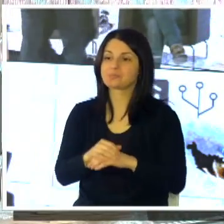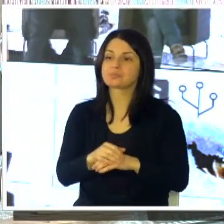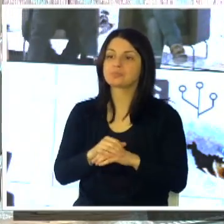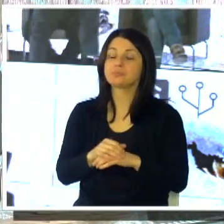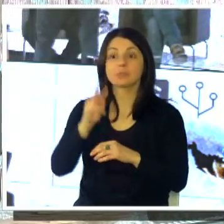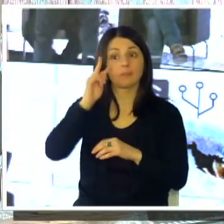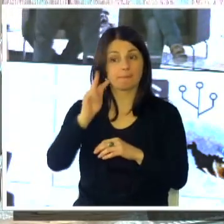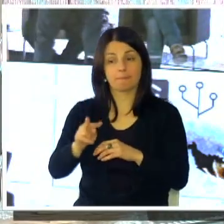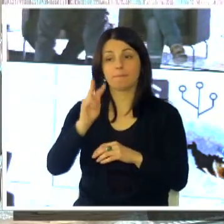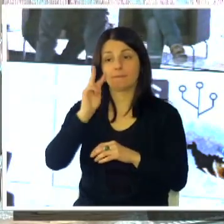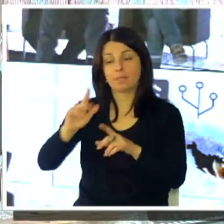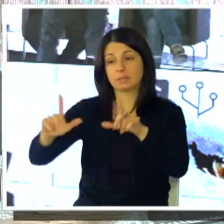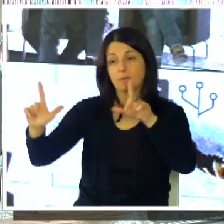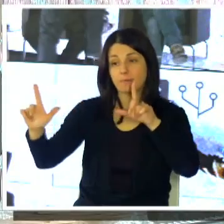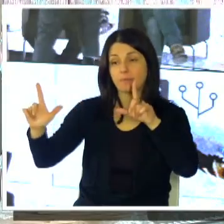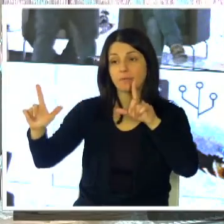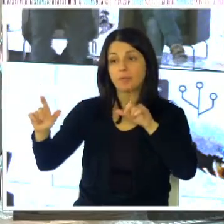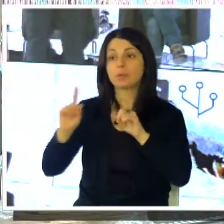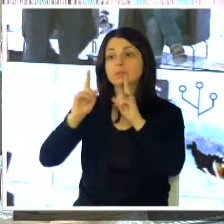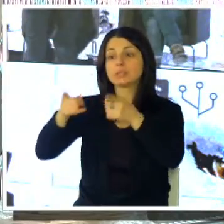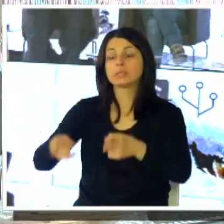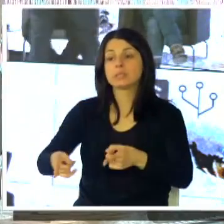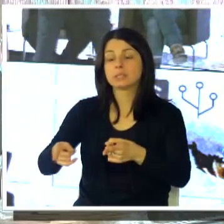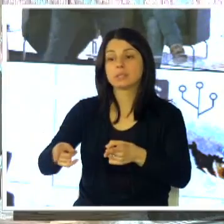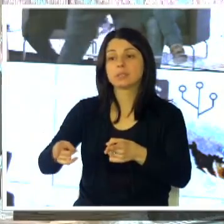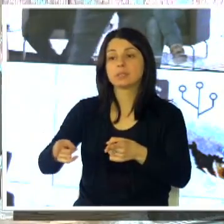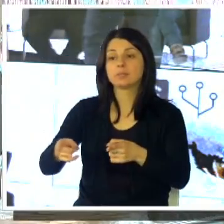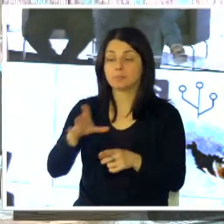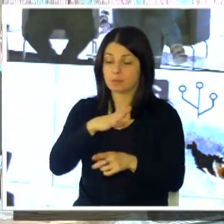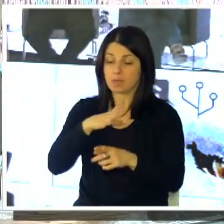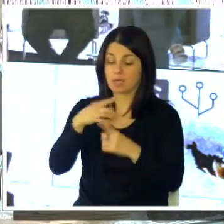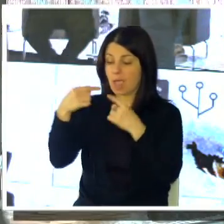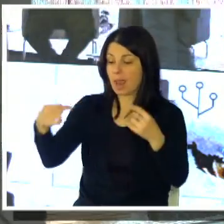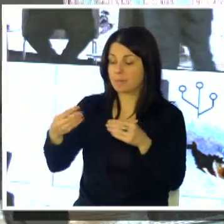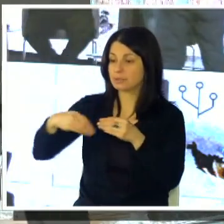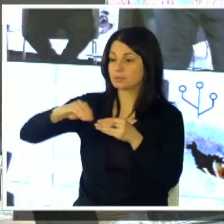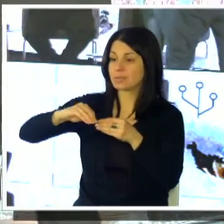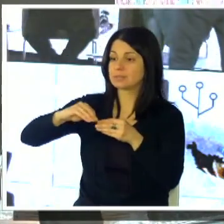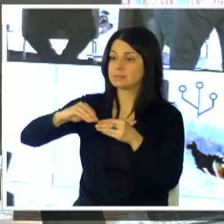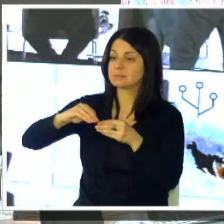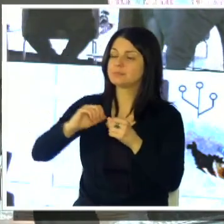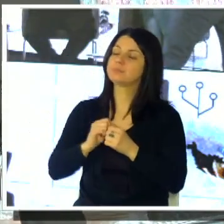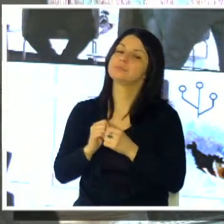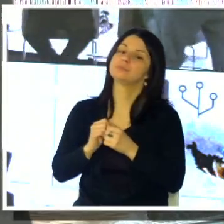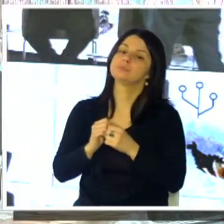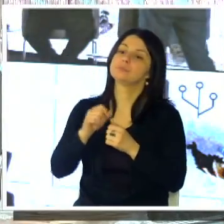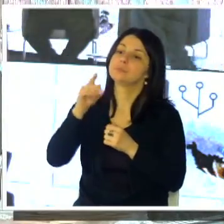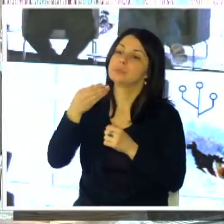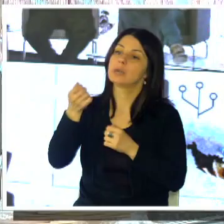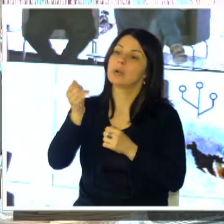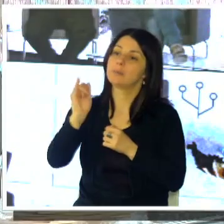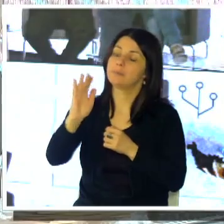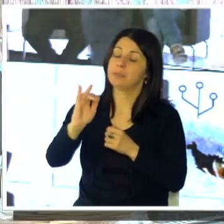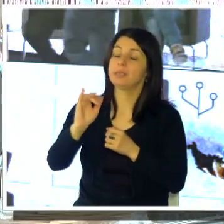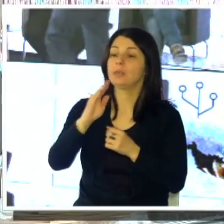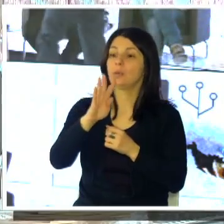Fíjense en la figura que también tenemos un elemento más que es el API Gateway. El API Gateway lo